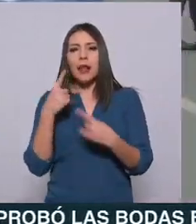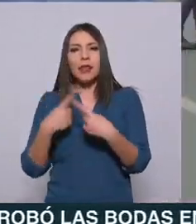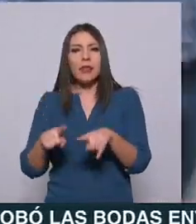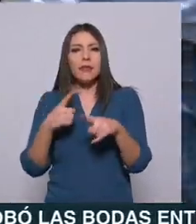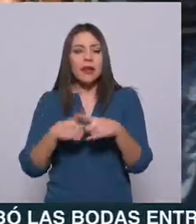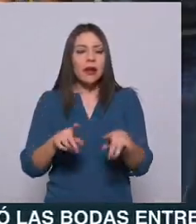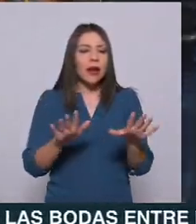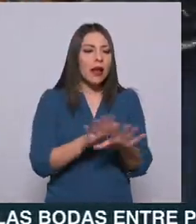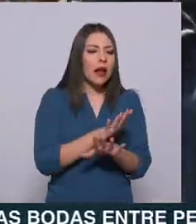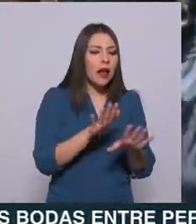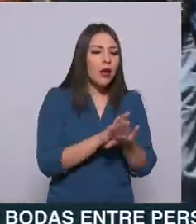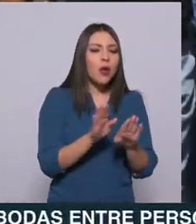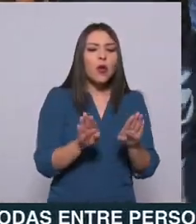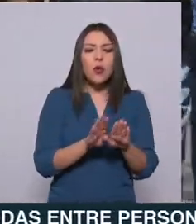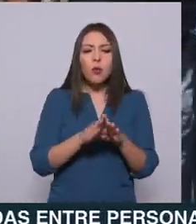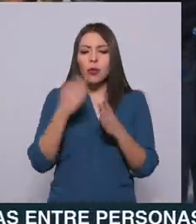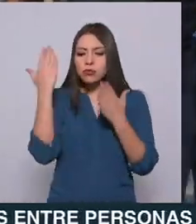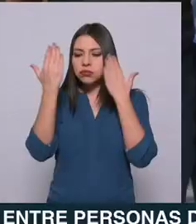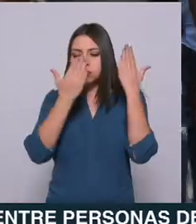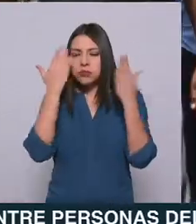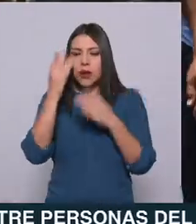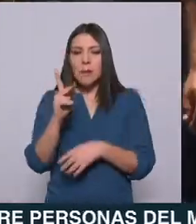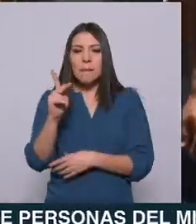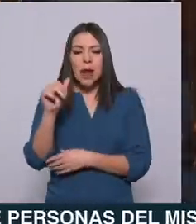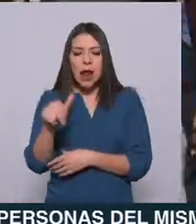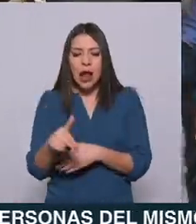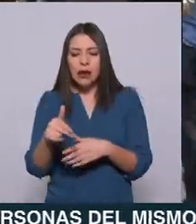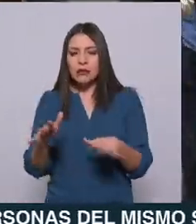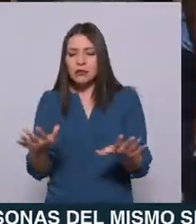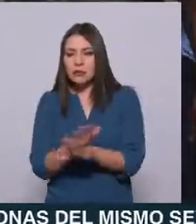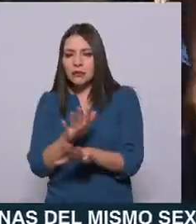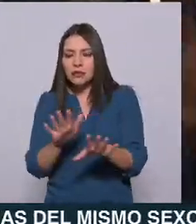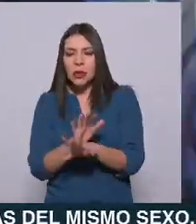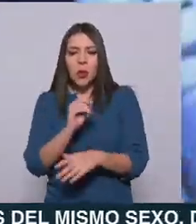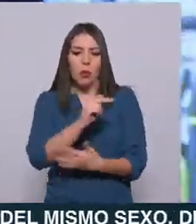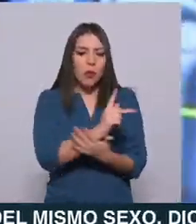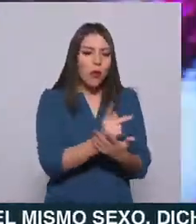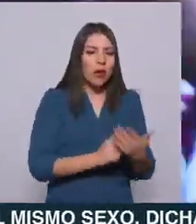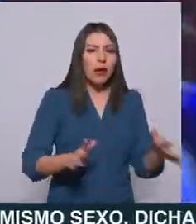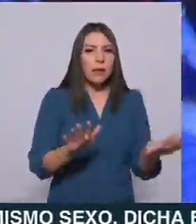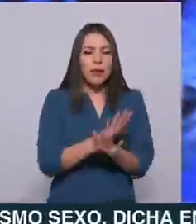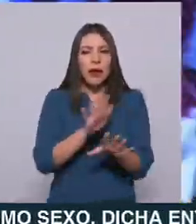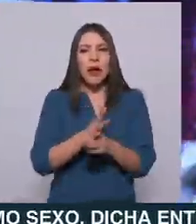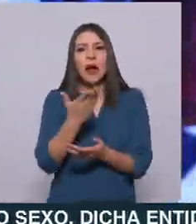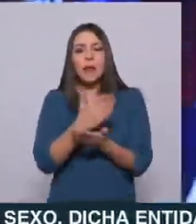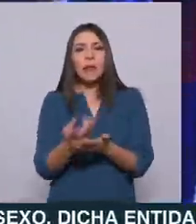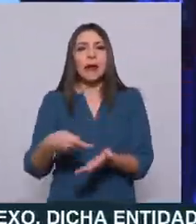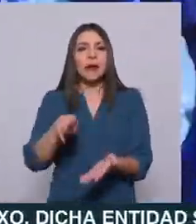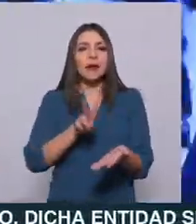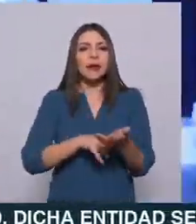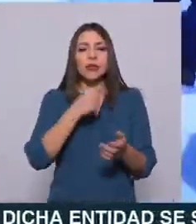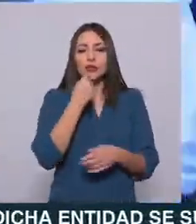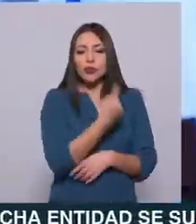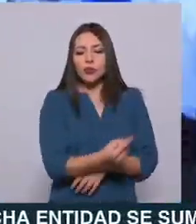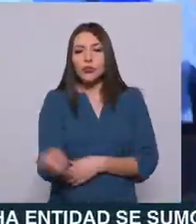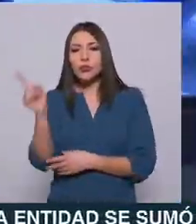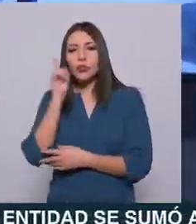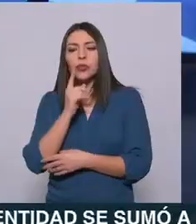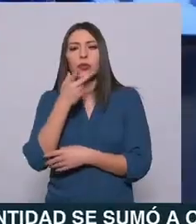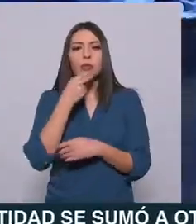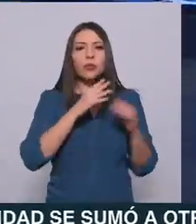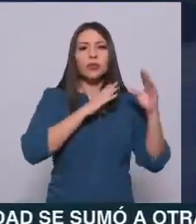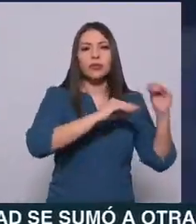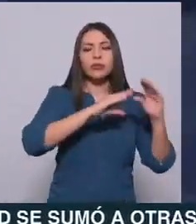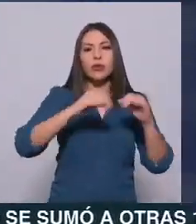no solamente en la cuestión de la enseñanza de los niños y de las niñas y de nuestros adolescentes, sino también en